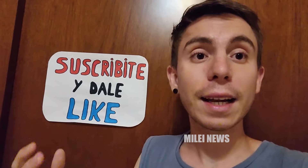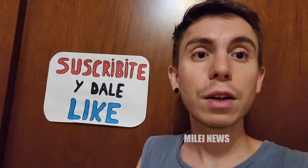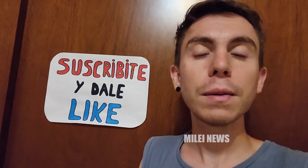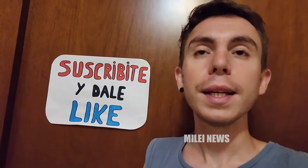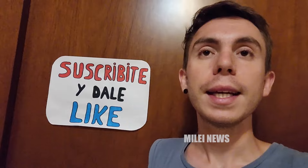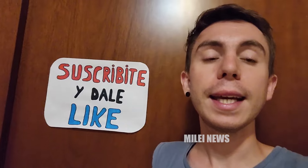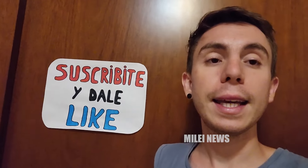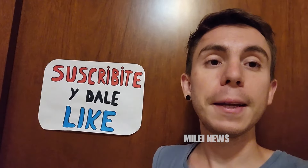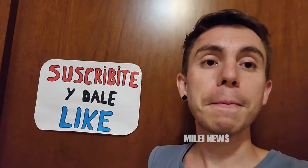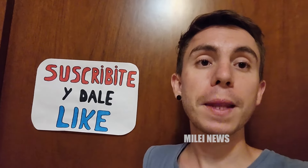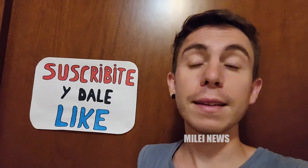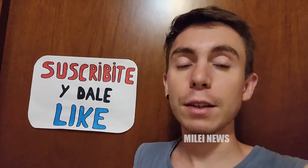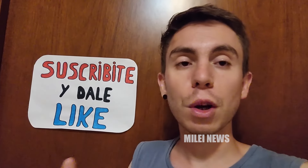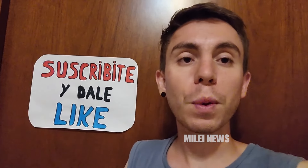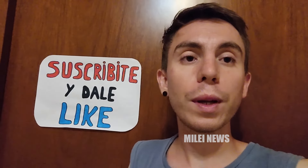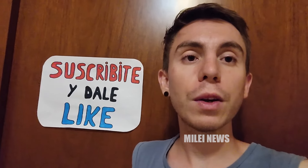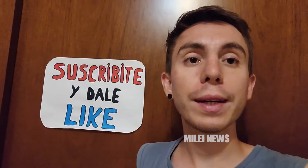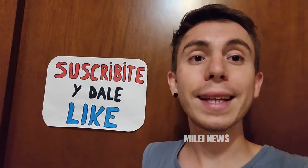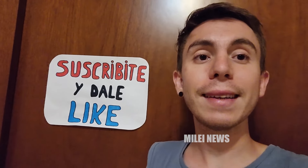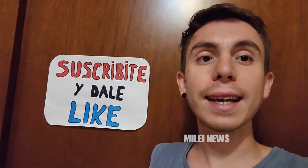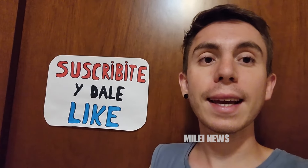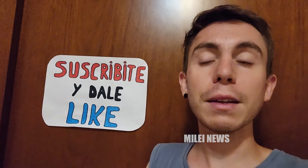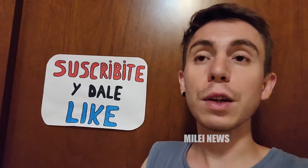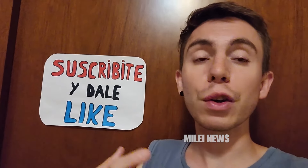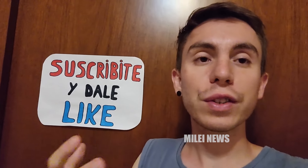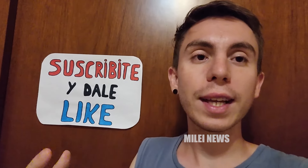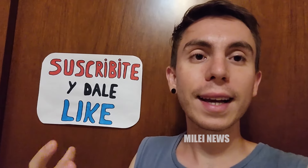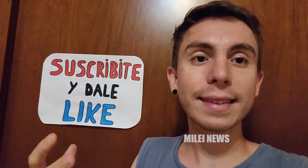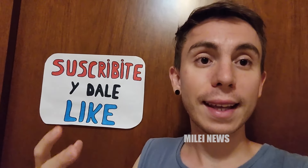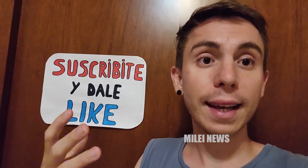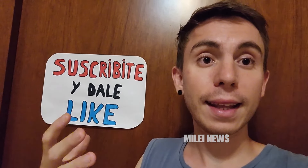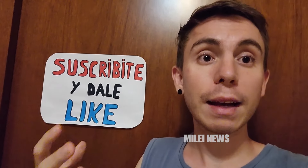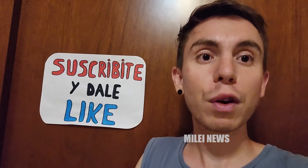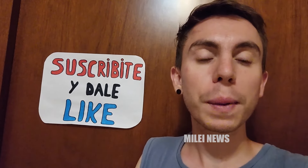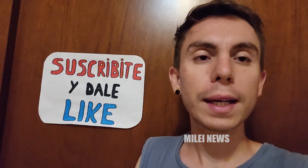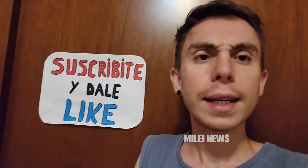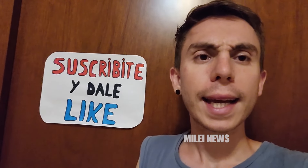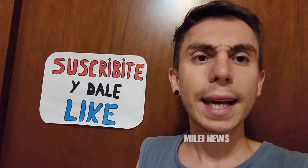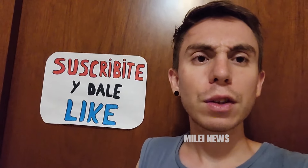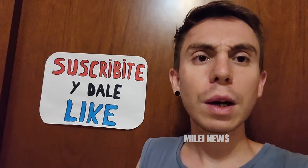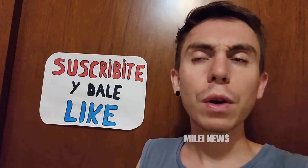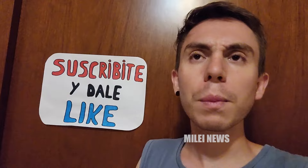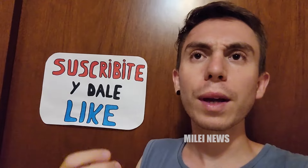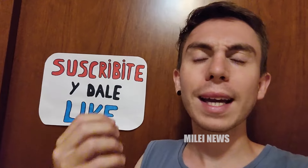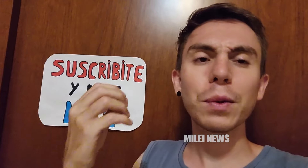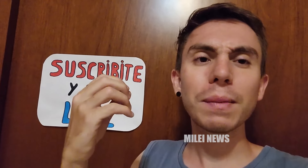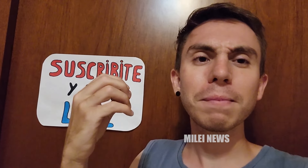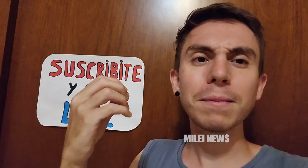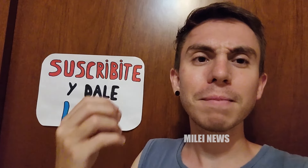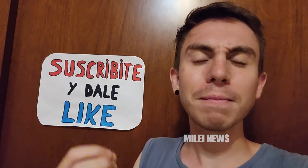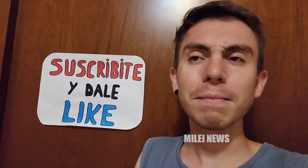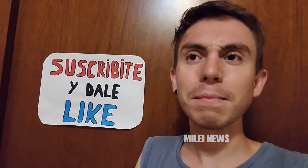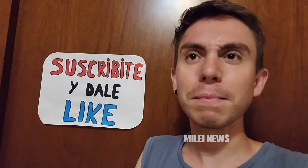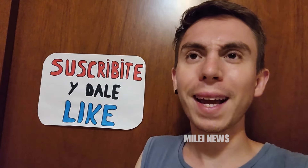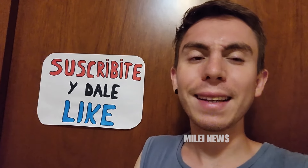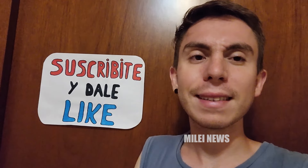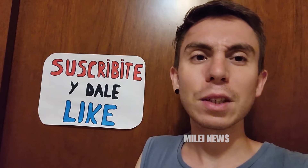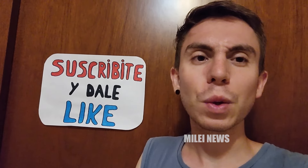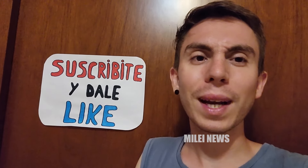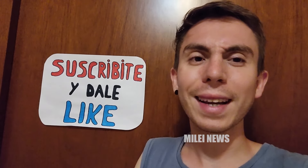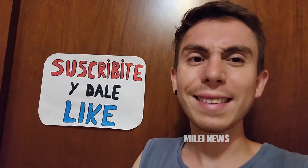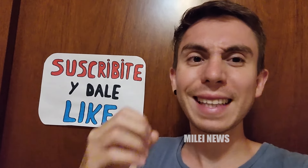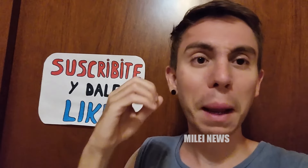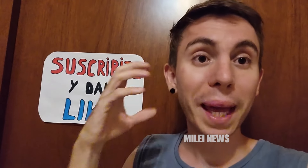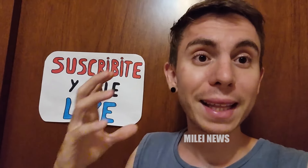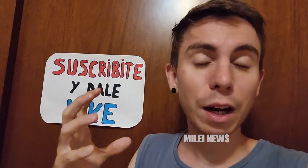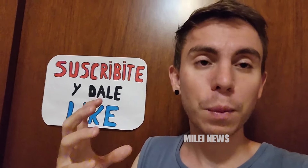Estatal no y en el sector público y él dice que no considera que sea de esta forma que estoy de acuerdo porque en un país con